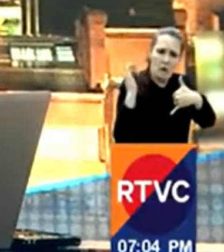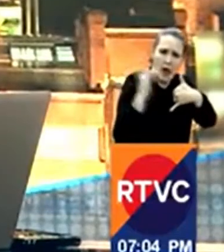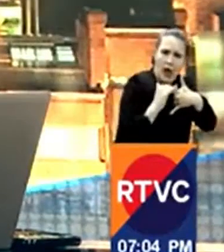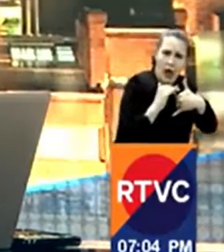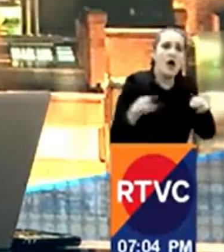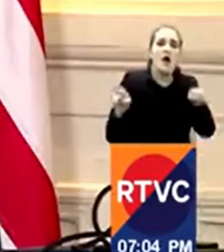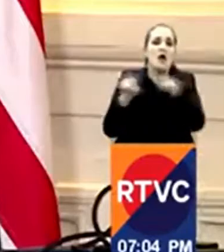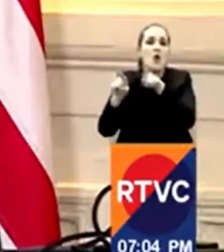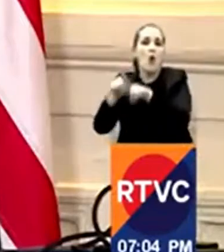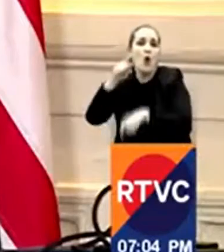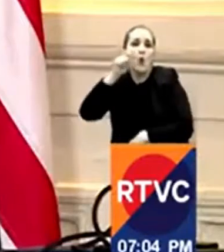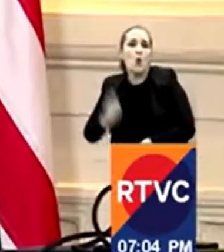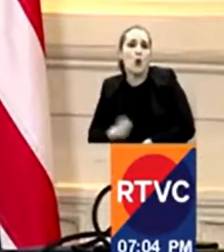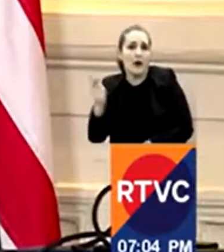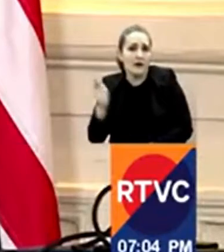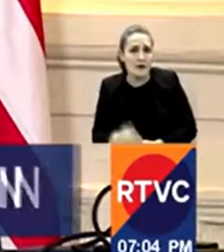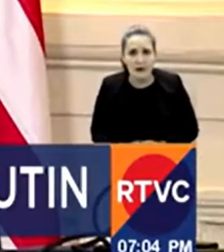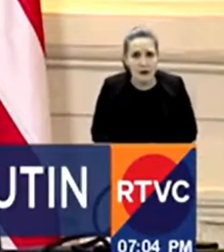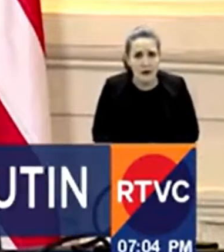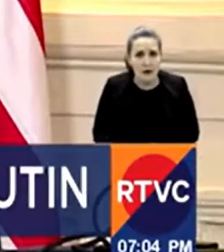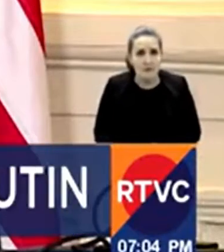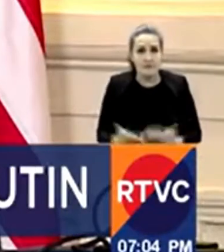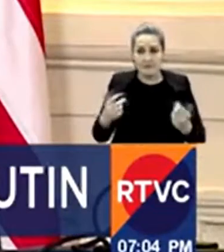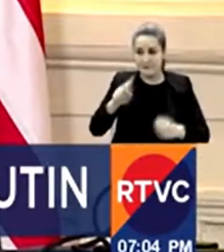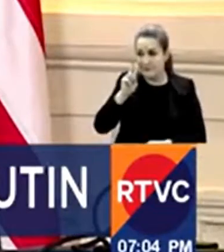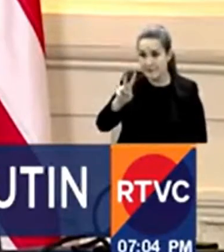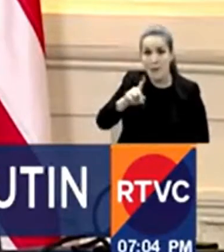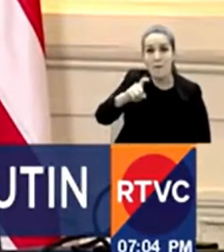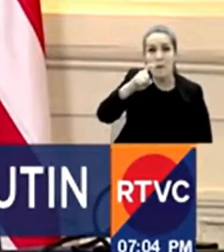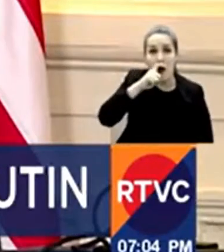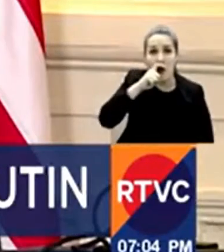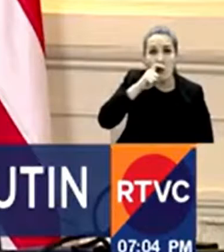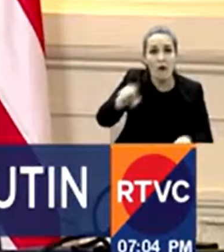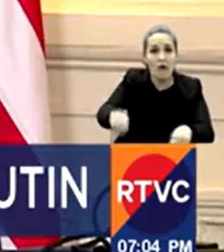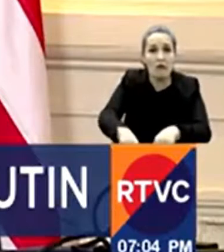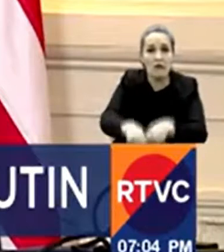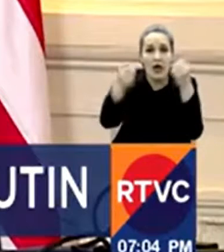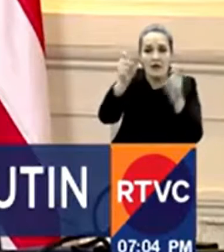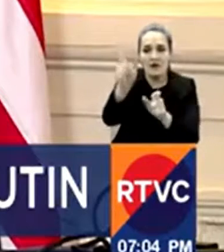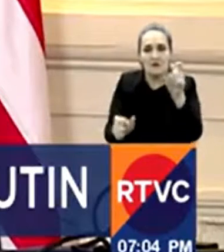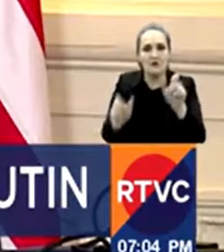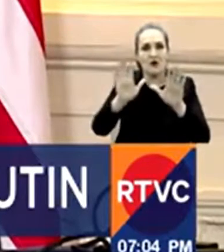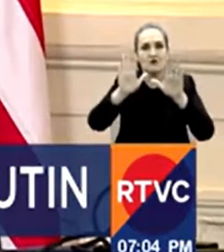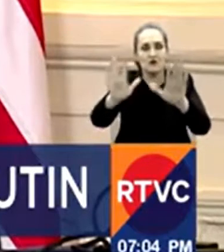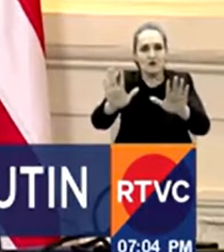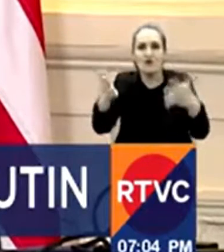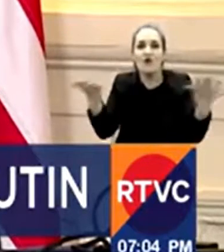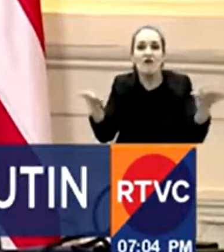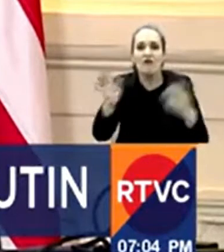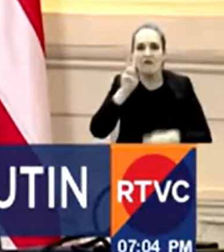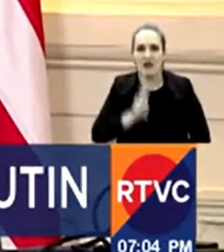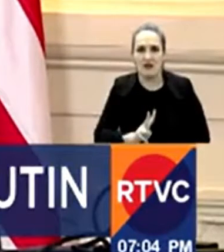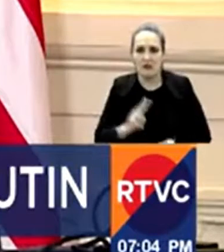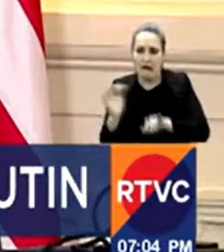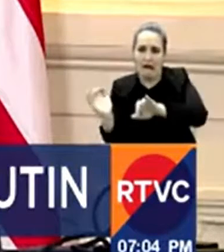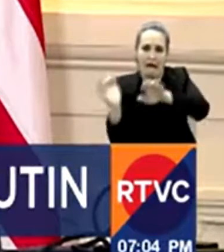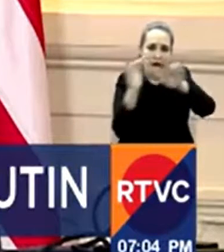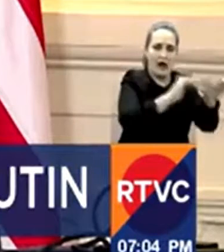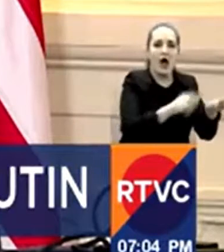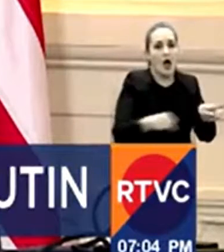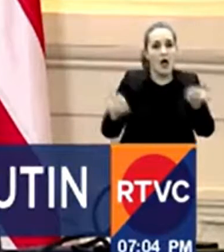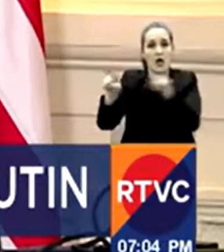responsables. Nicolás Maduro le ha hecho al pueblo venezolano lo que Vladimir Putin le ha hecho al pueblo